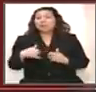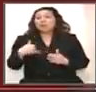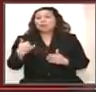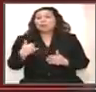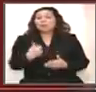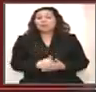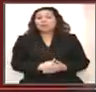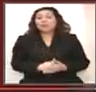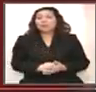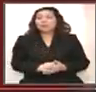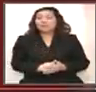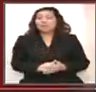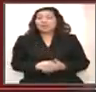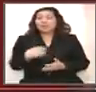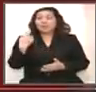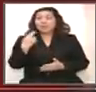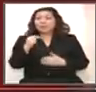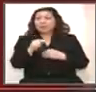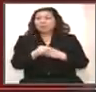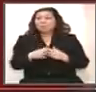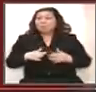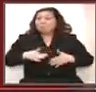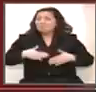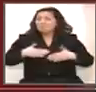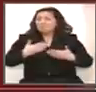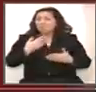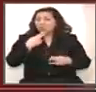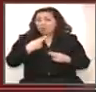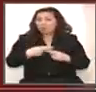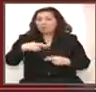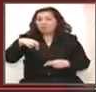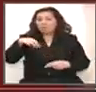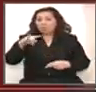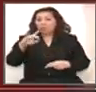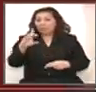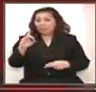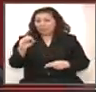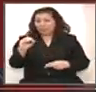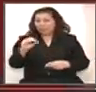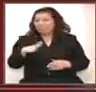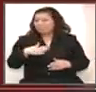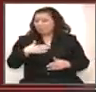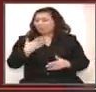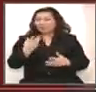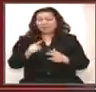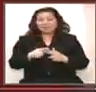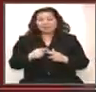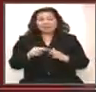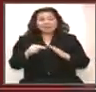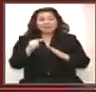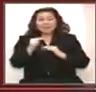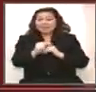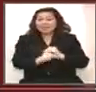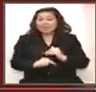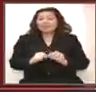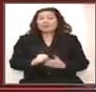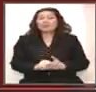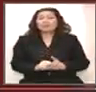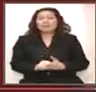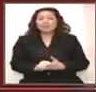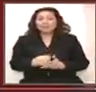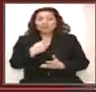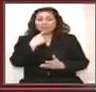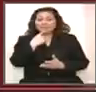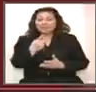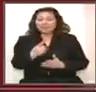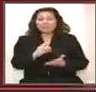Juventud. La Política Nacional Puedo, además de la intervención de las 20 iniciativas a nivel nacional,